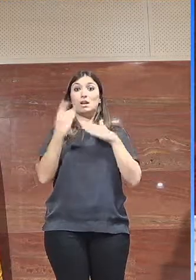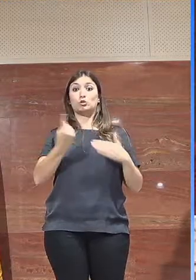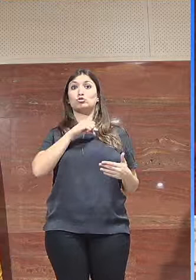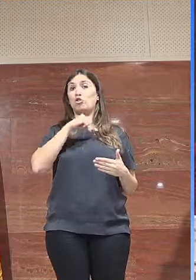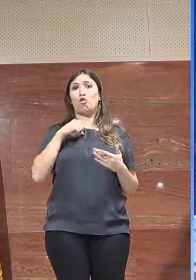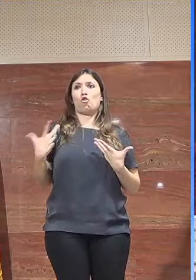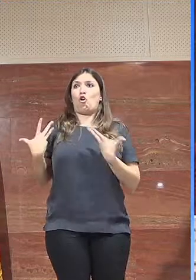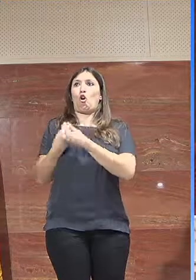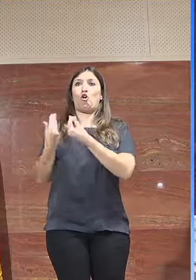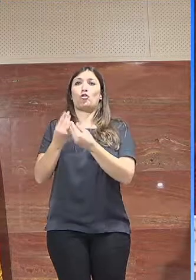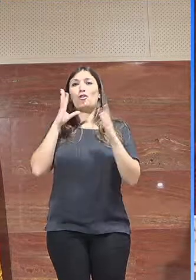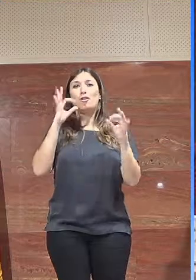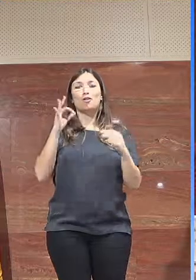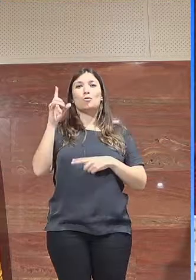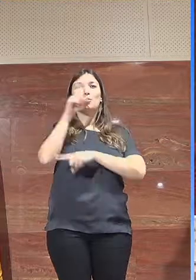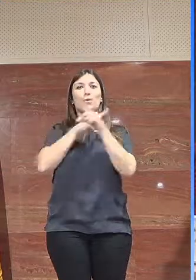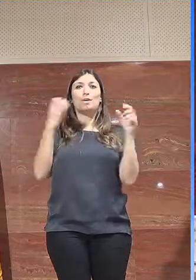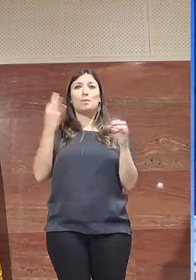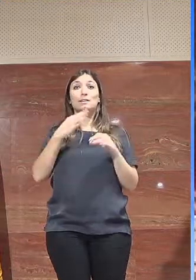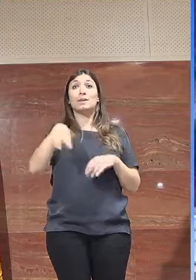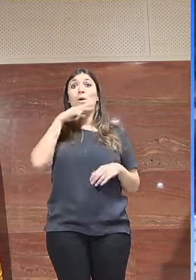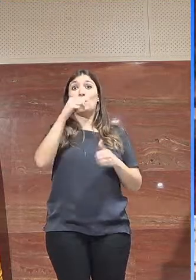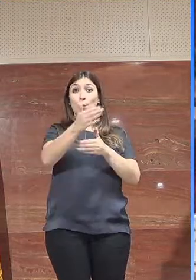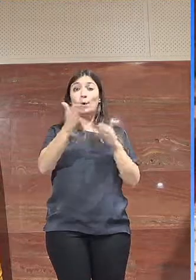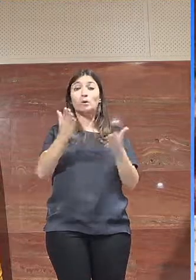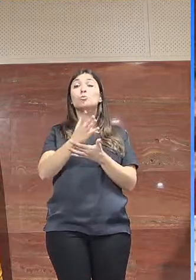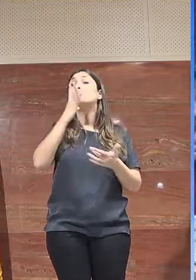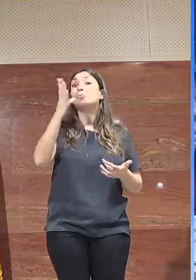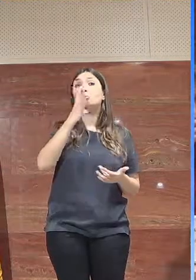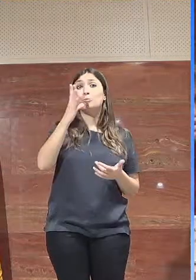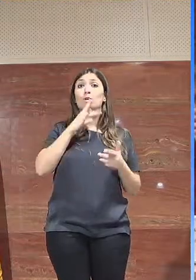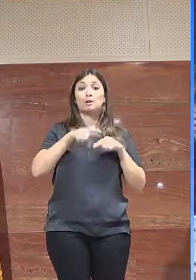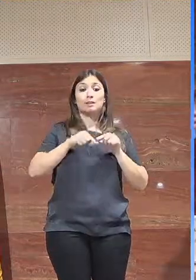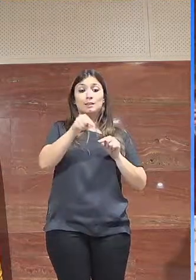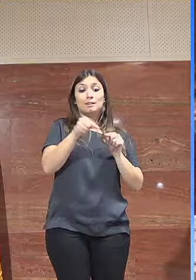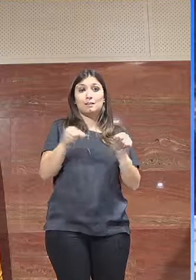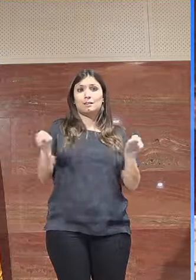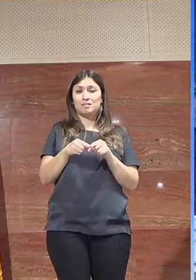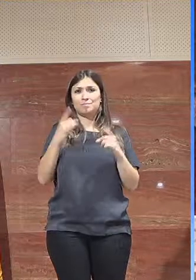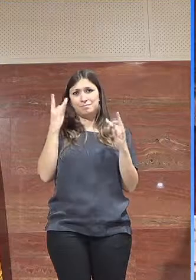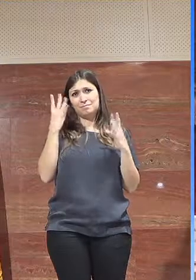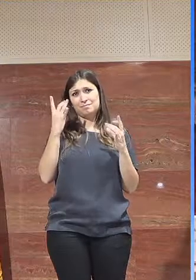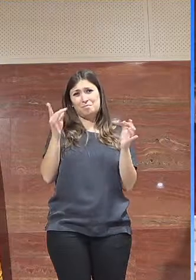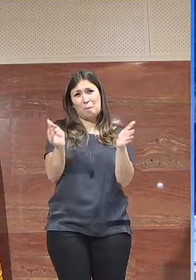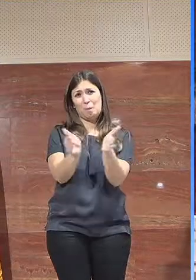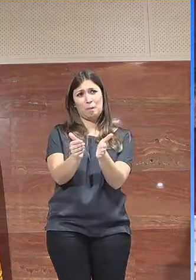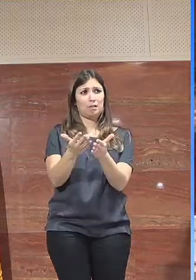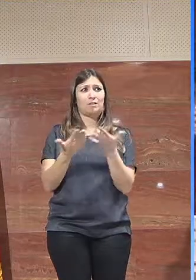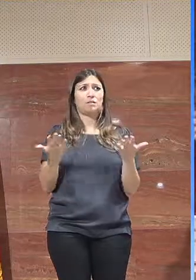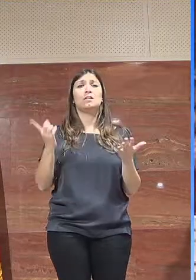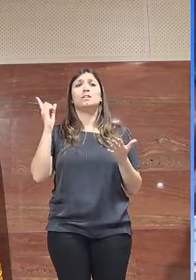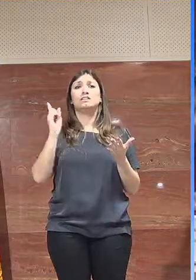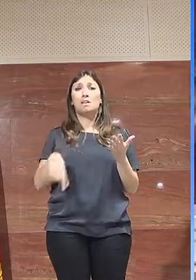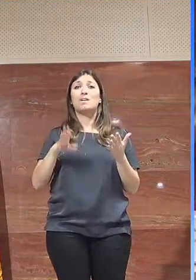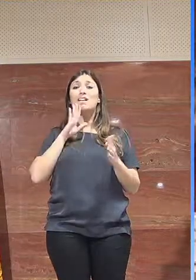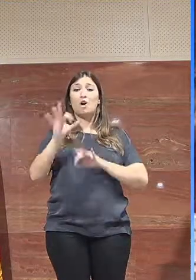Está claro que muchos de estos problemas, sobre todo en la utilización del cuarto de baño, vienen derivados de las dimensiones ridículas que en muchos casos tienen, de una mala